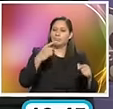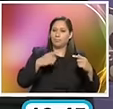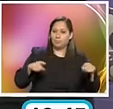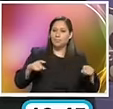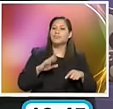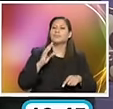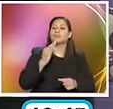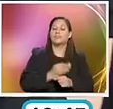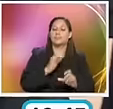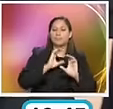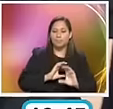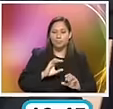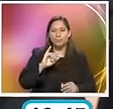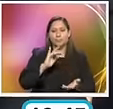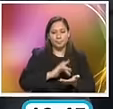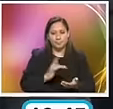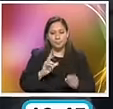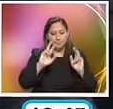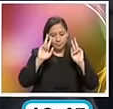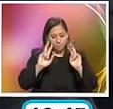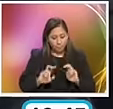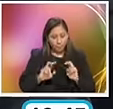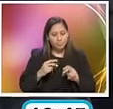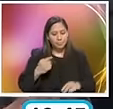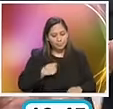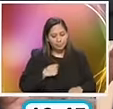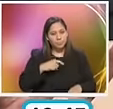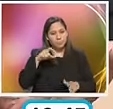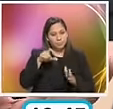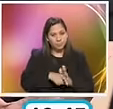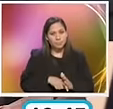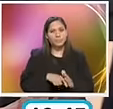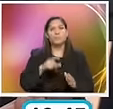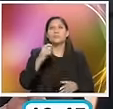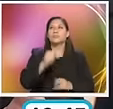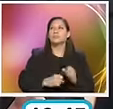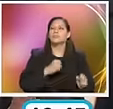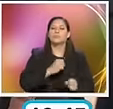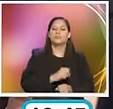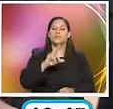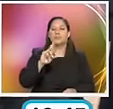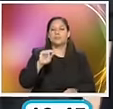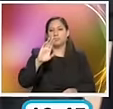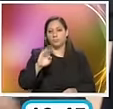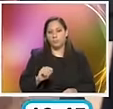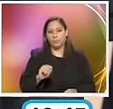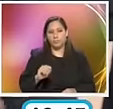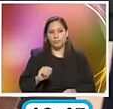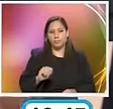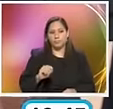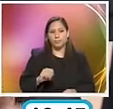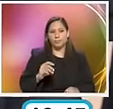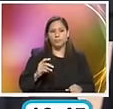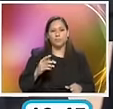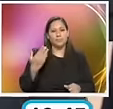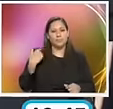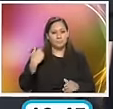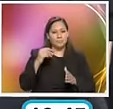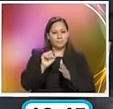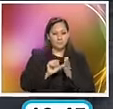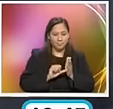lo que van a interpretar en este momento? Gracias. Vamos a hacer un tema que yo grabara inicialmente en el año 89. Excelente. Hace unos